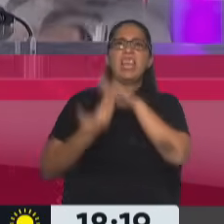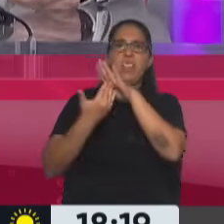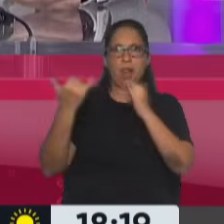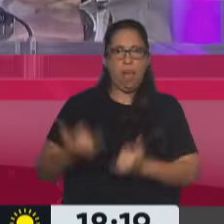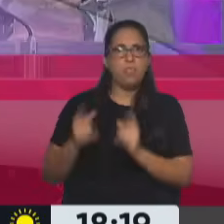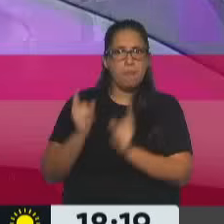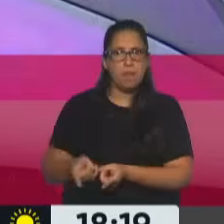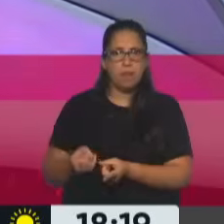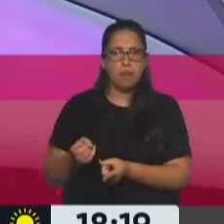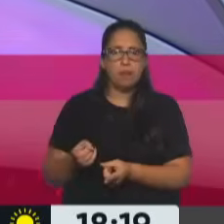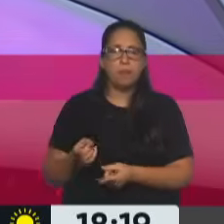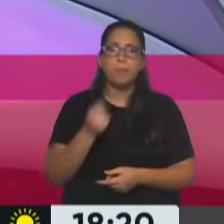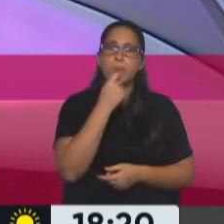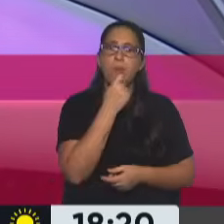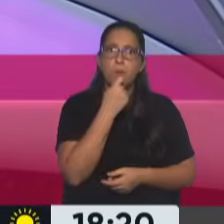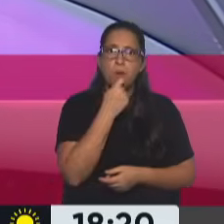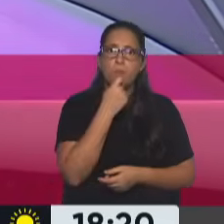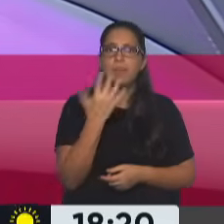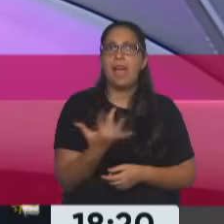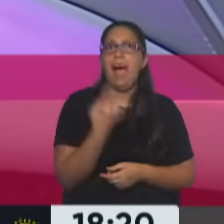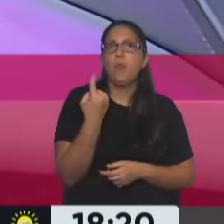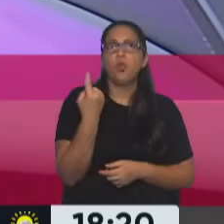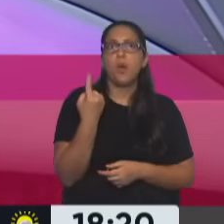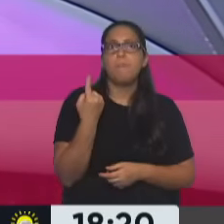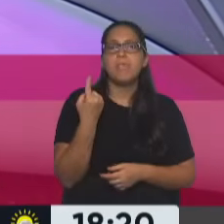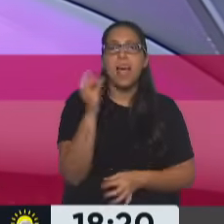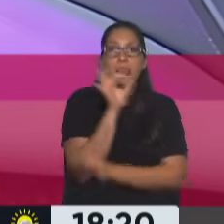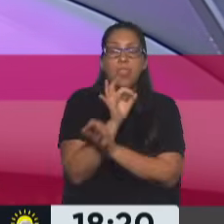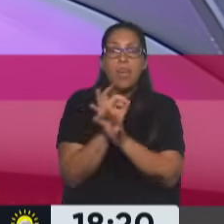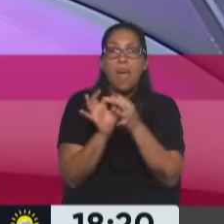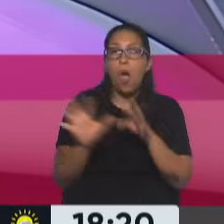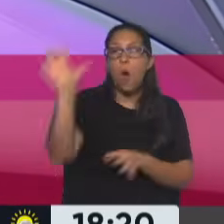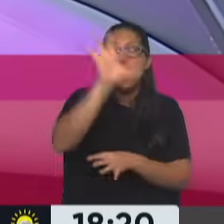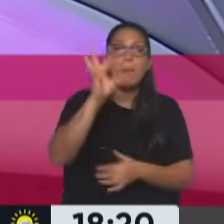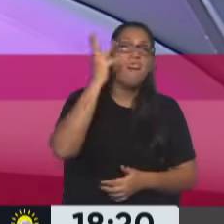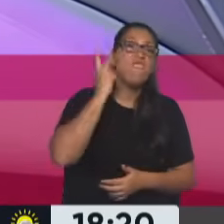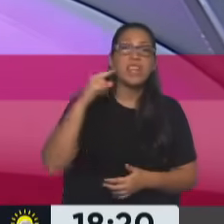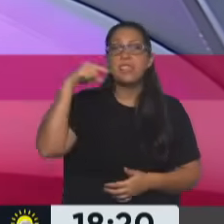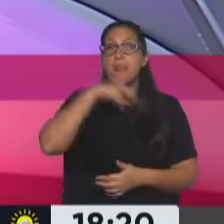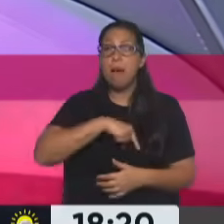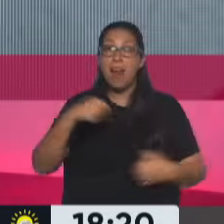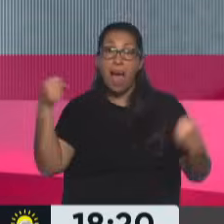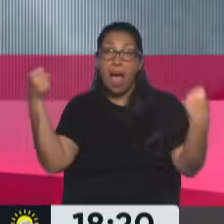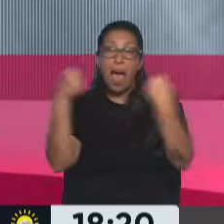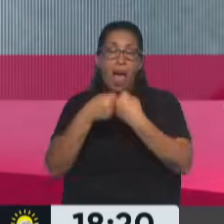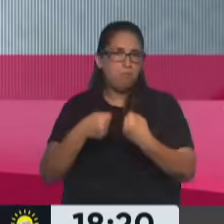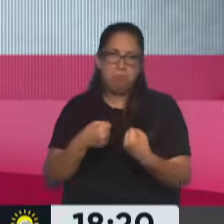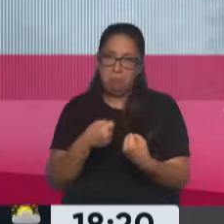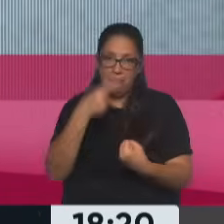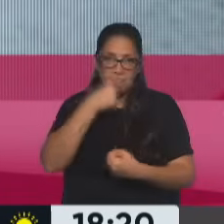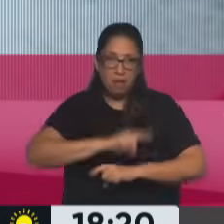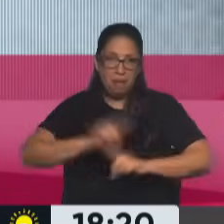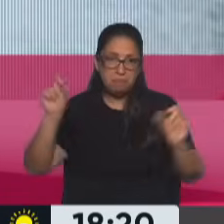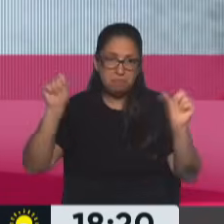la autonomía estratégica europea liderada por Francia y Alemania nunca se concretó. Ese polo progresista que en algún